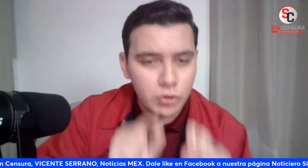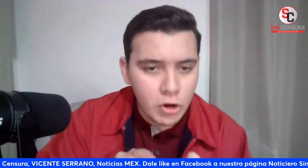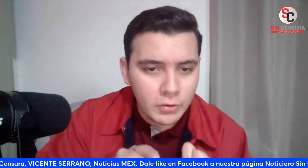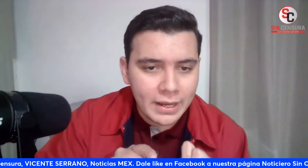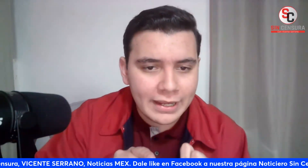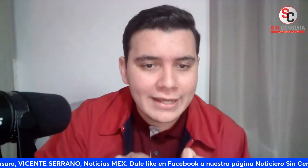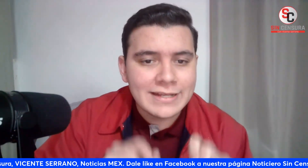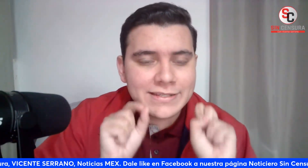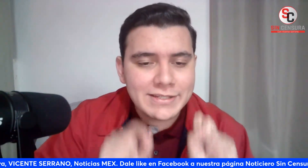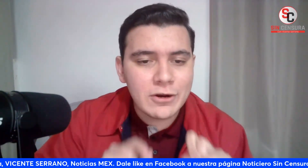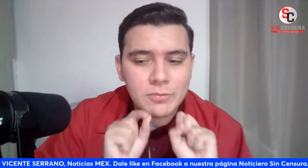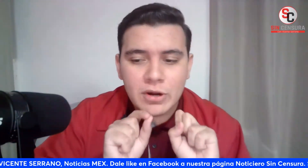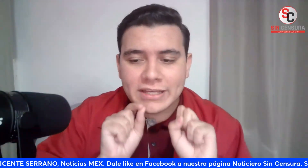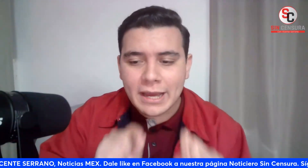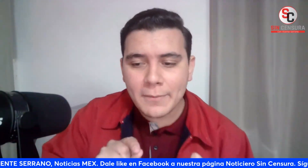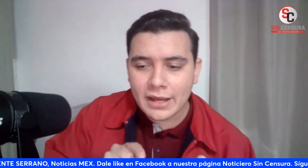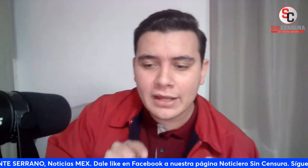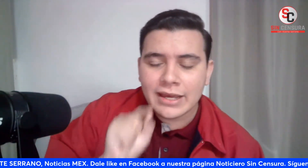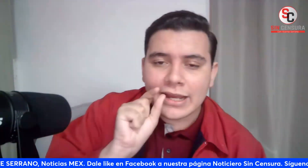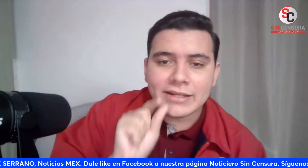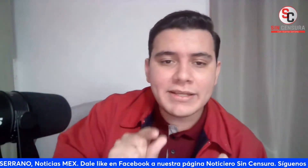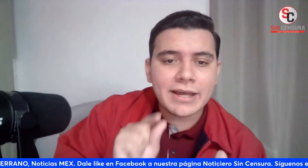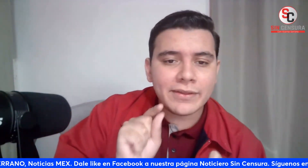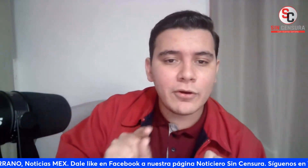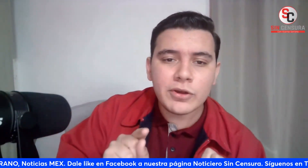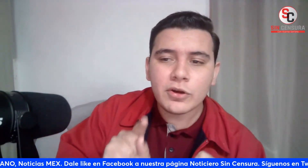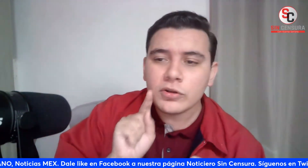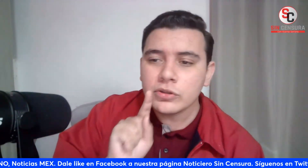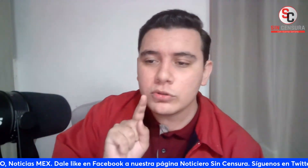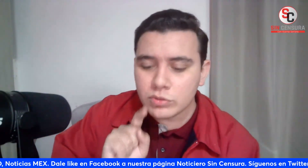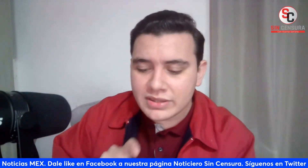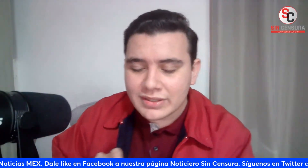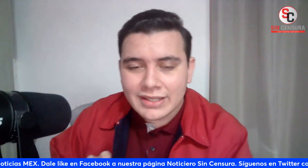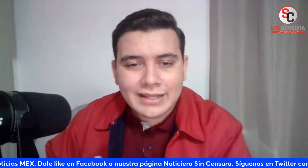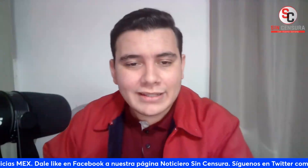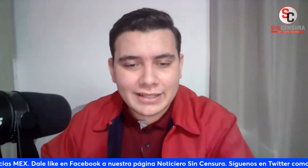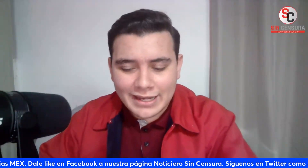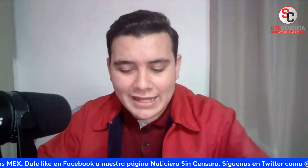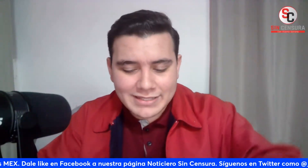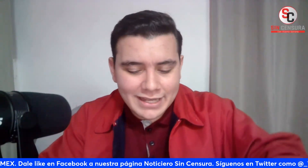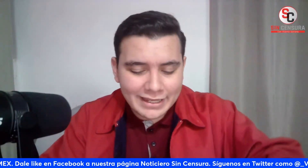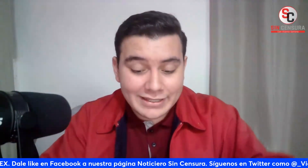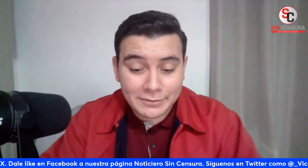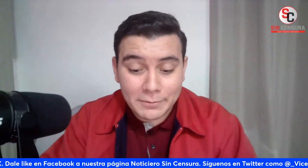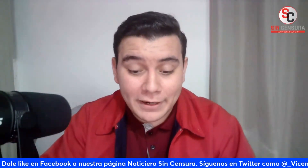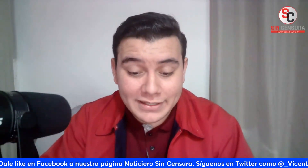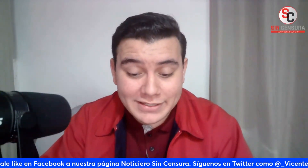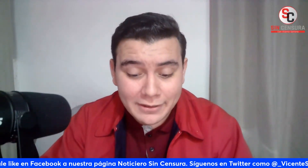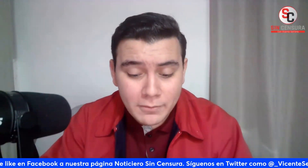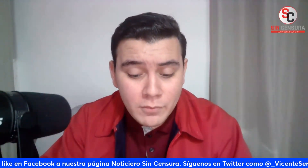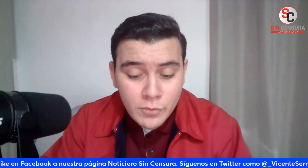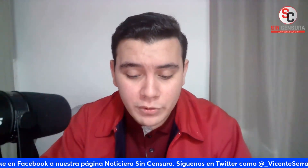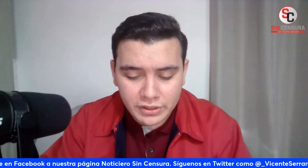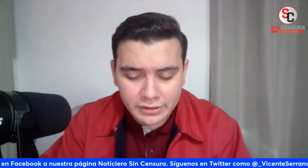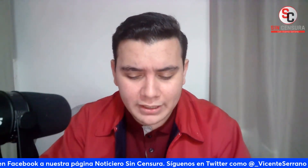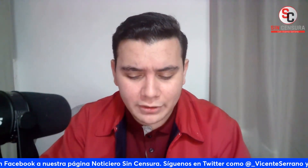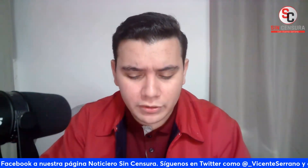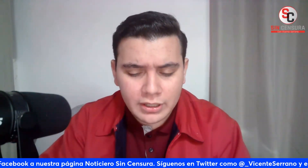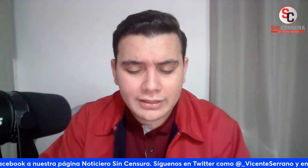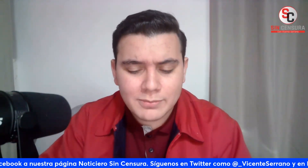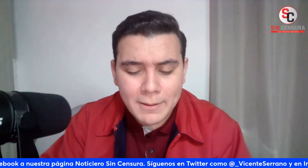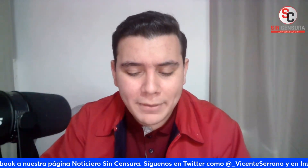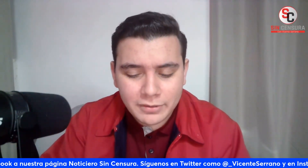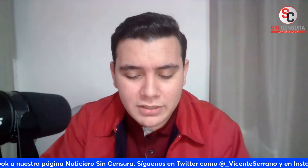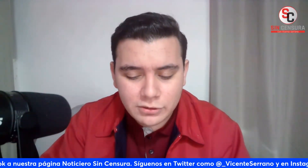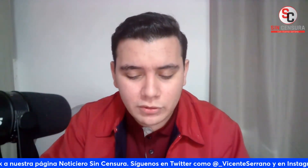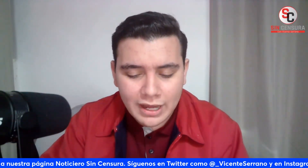lo engloba Ciro Murayama el día de hoy con un tuit que lanza y que me parece muy